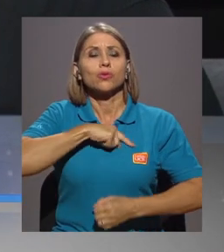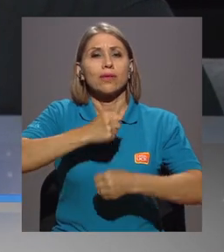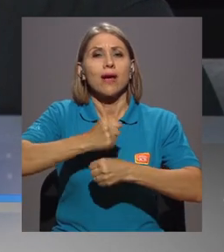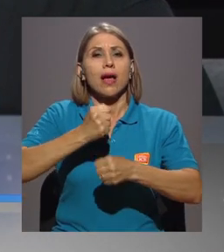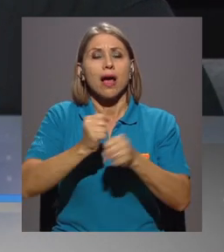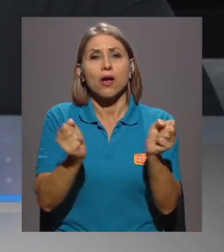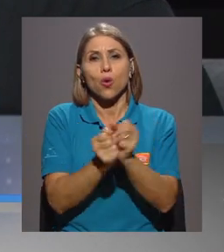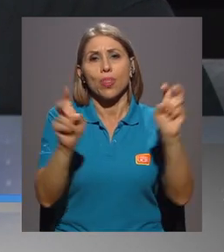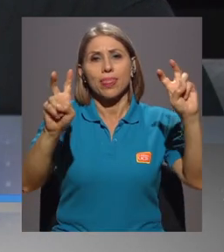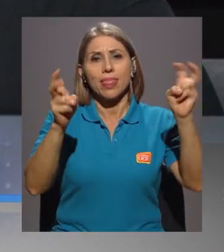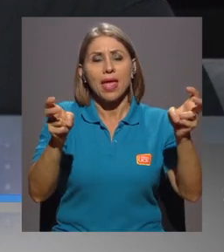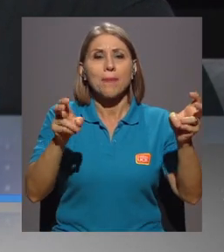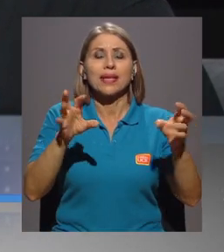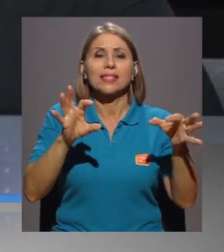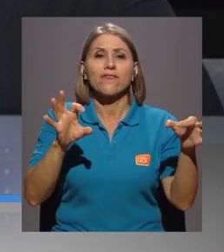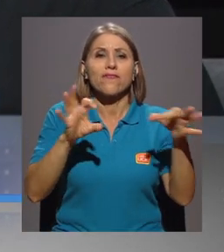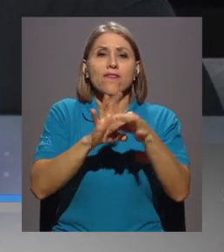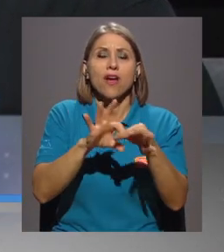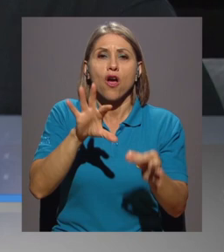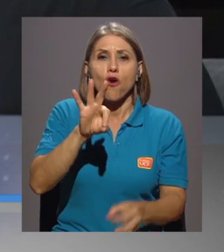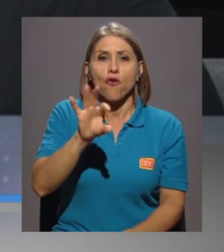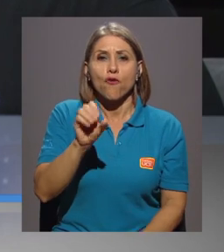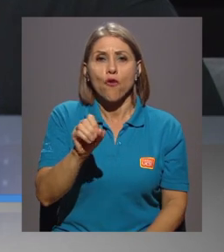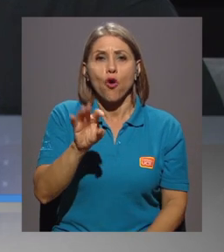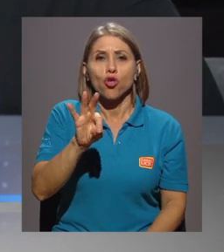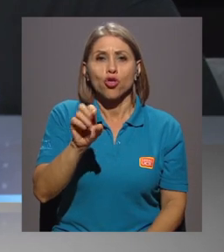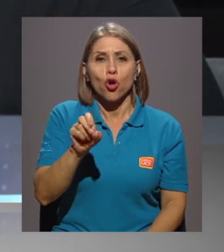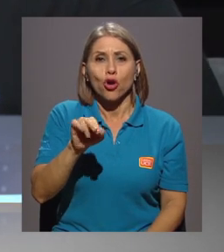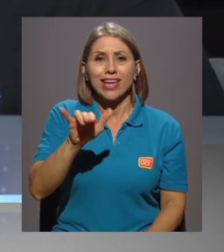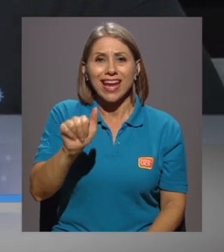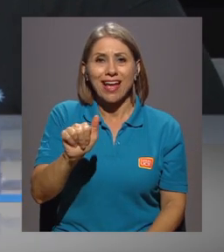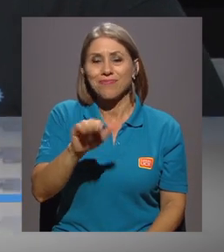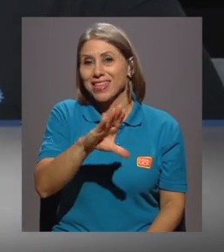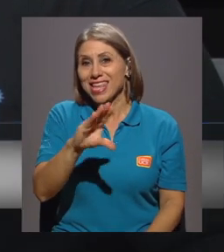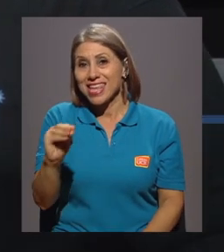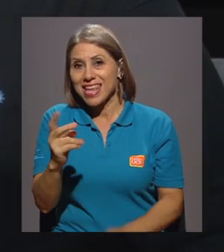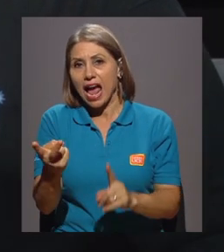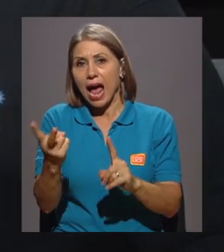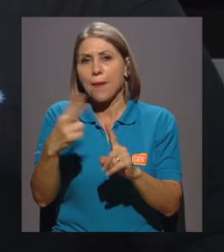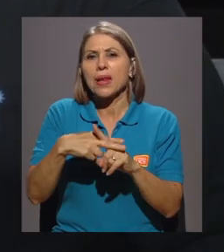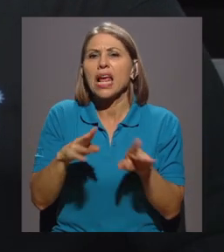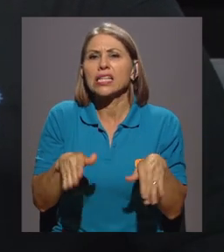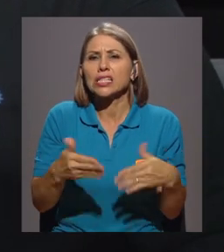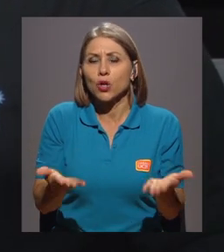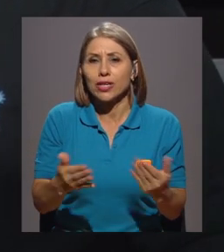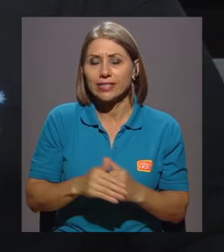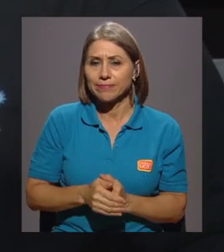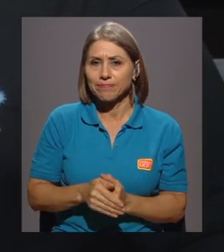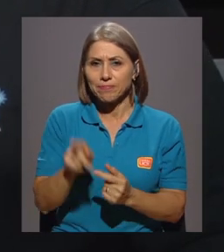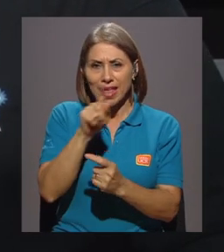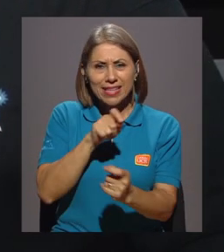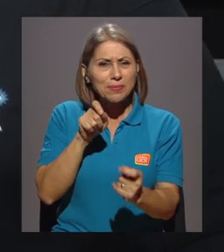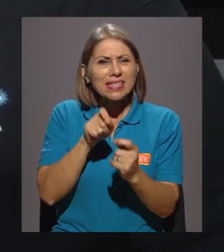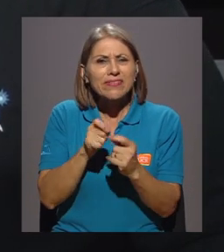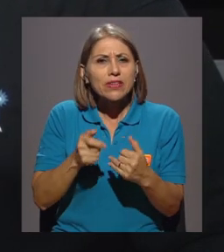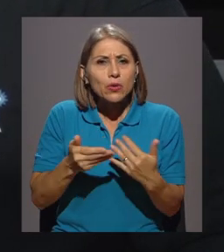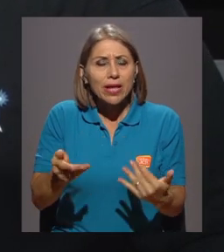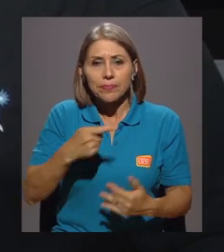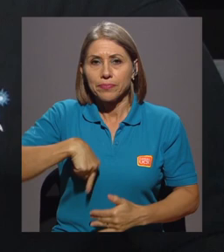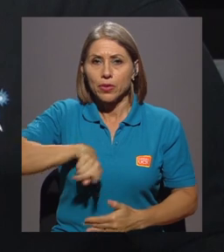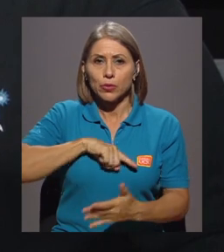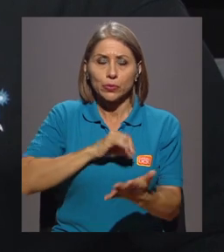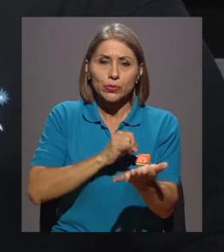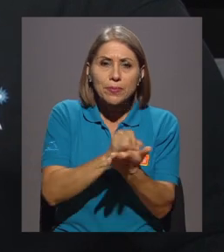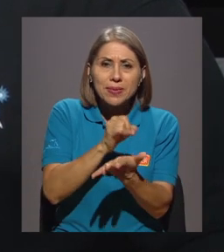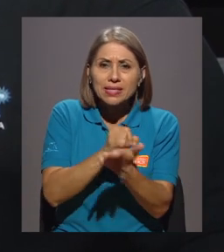trabajamos en temas relacionados con fotónica y sus aplicaciones. De forma muy específica, lo que hacemos es investigar